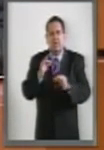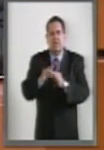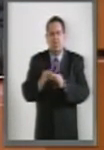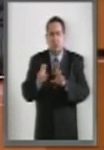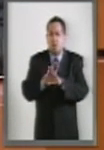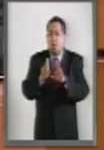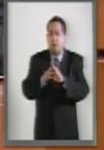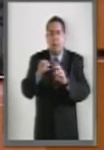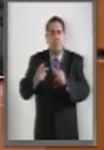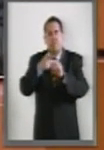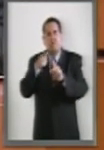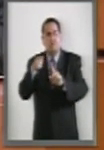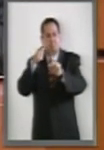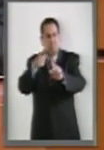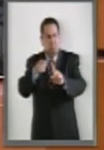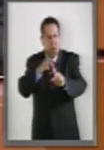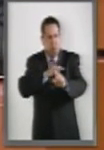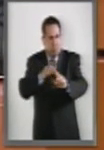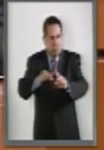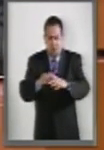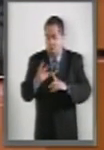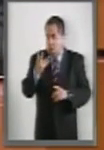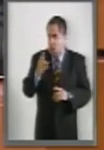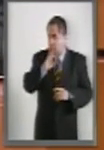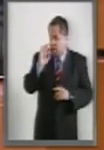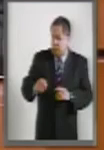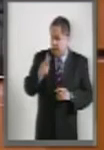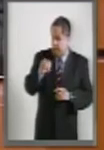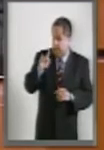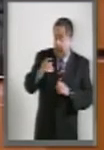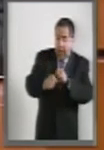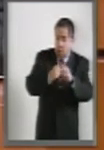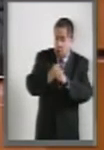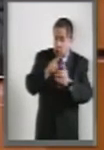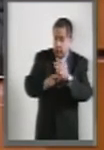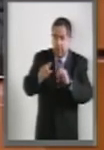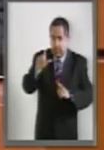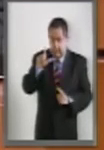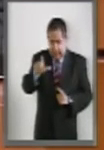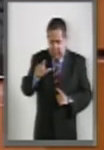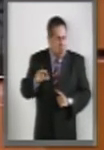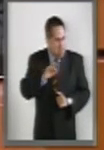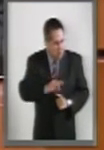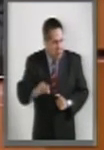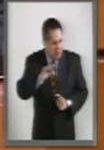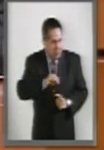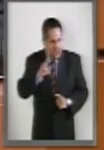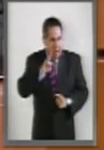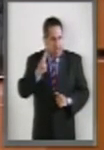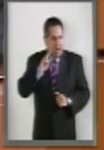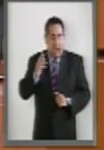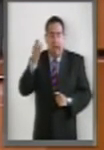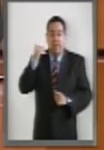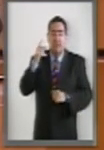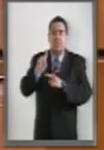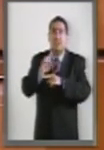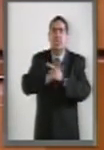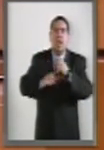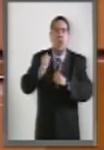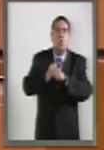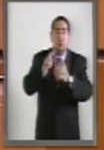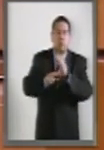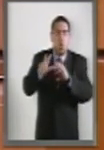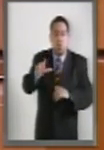superávit primario del 4% del PIB durante 2017, algo que no se ha logrado desde el 2008.